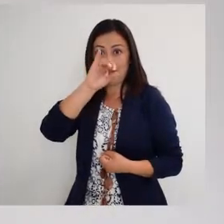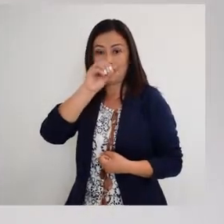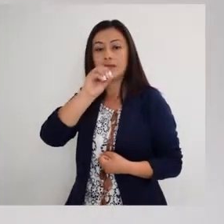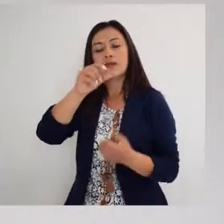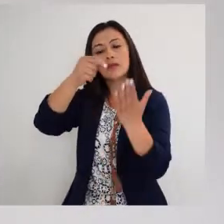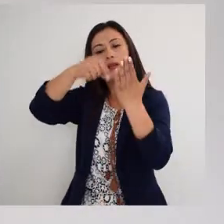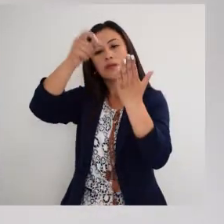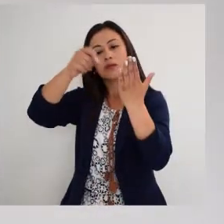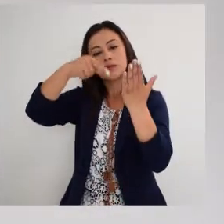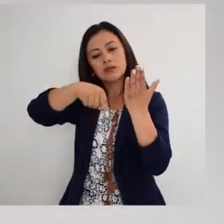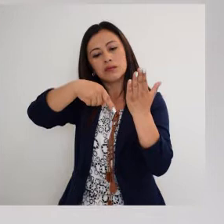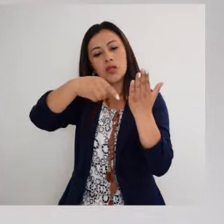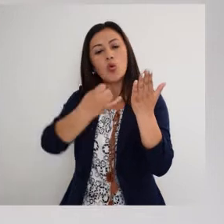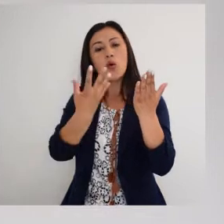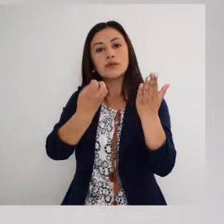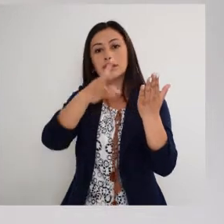analizan